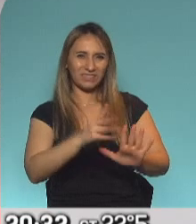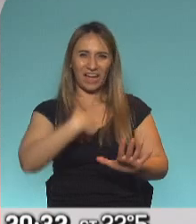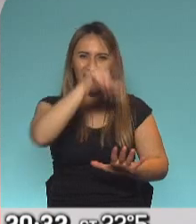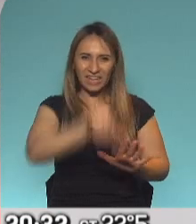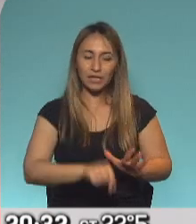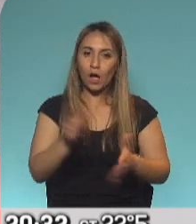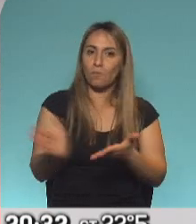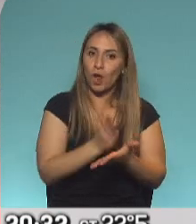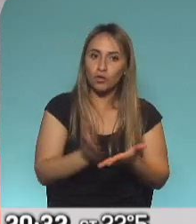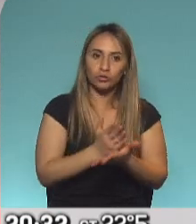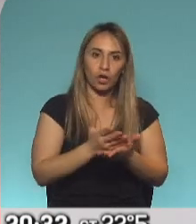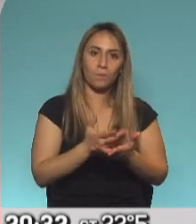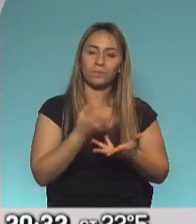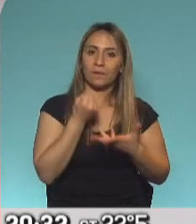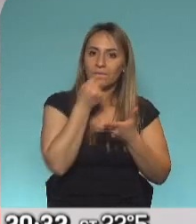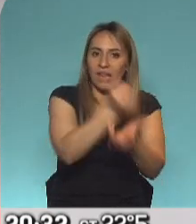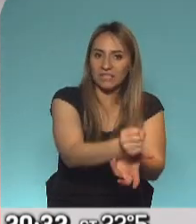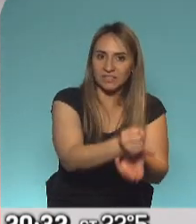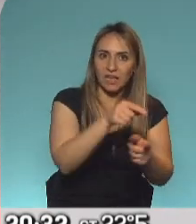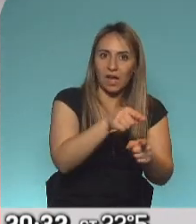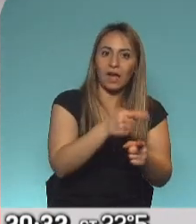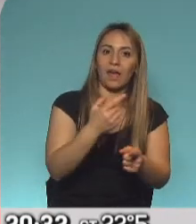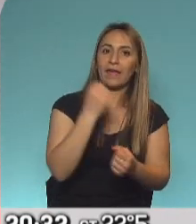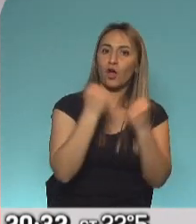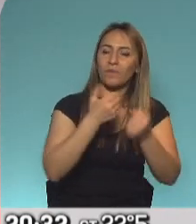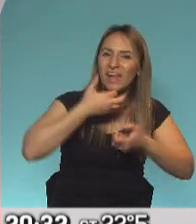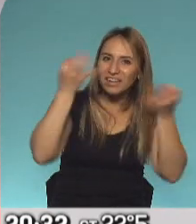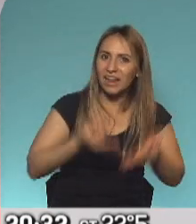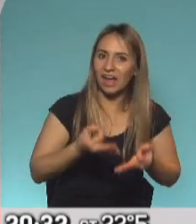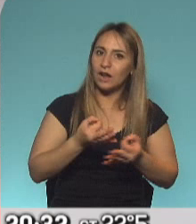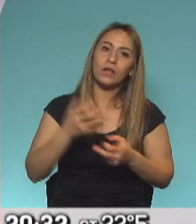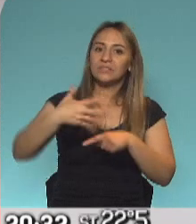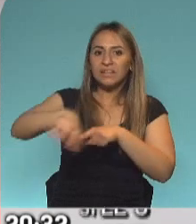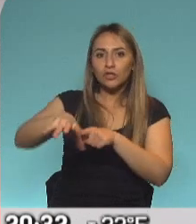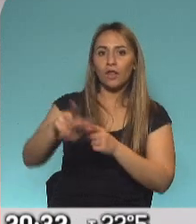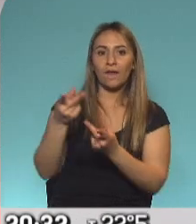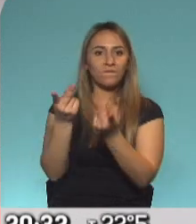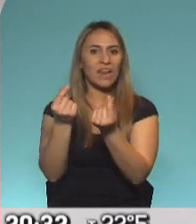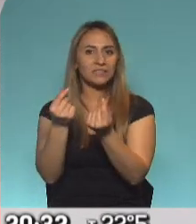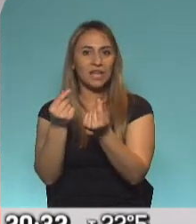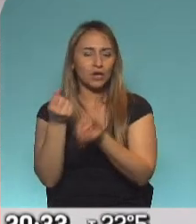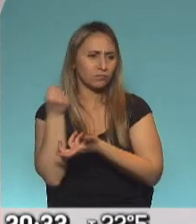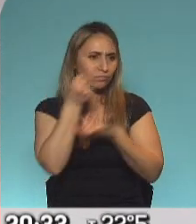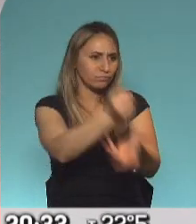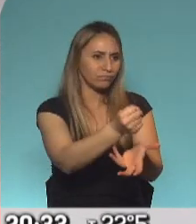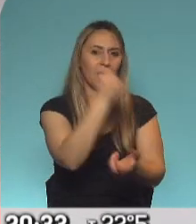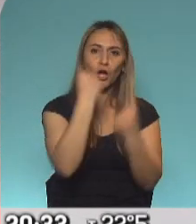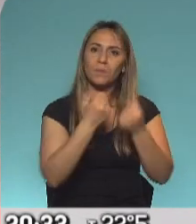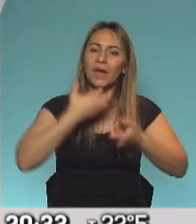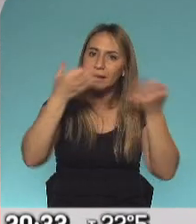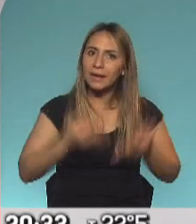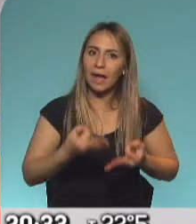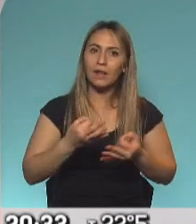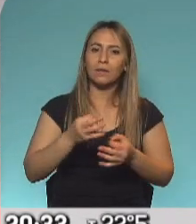financie a la economía real, no coincide en una Argentina productiva donde el sector financiero financia la economía real y genere proyectos de mediano y